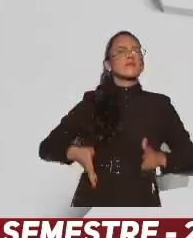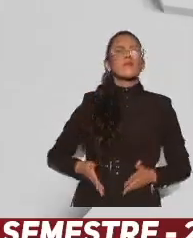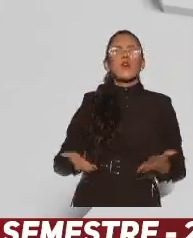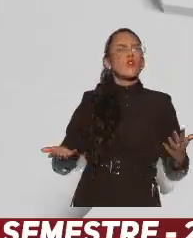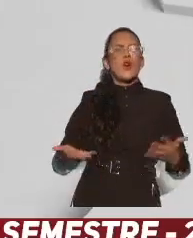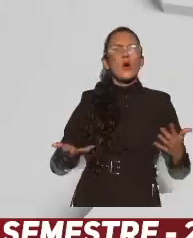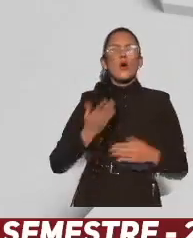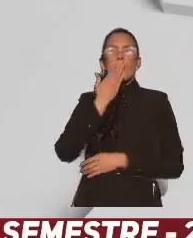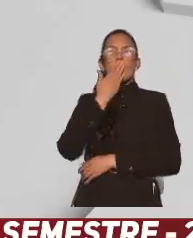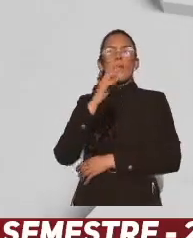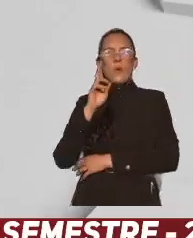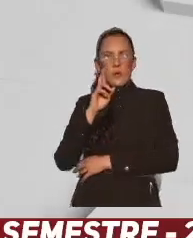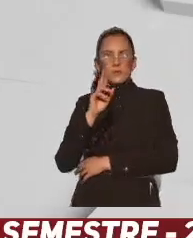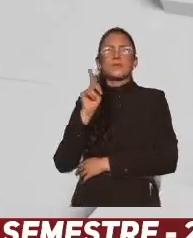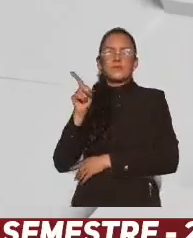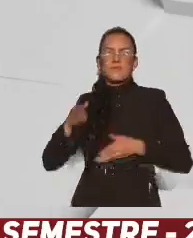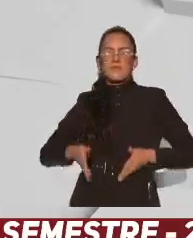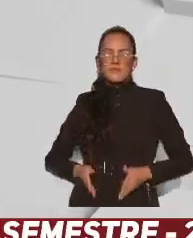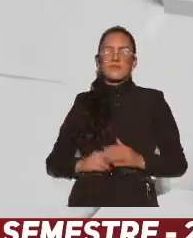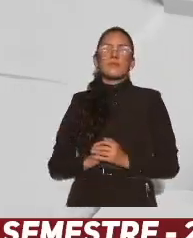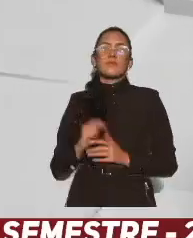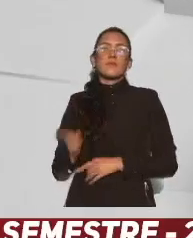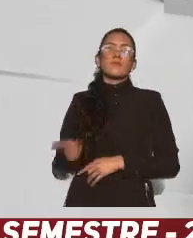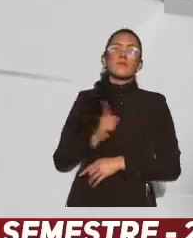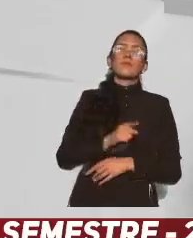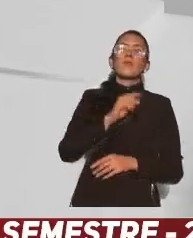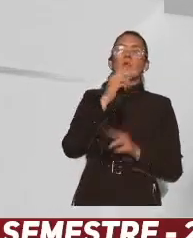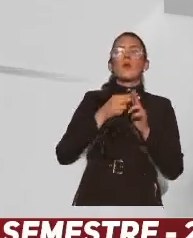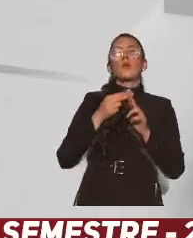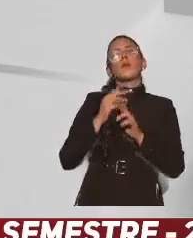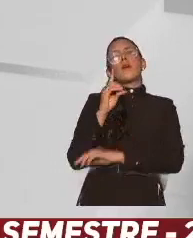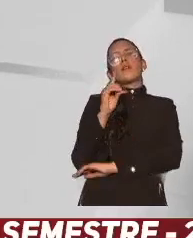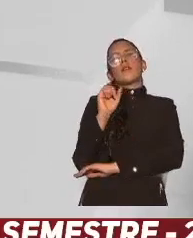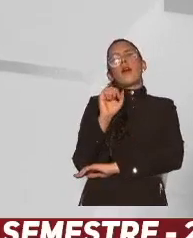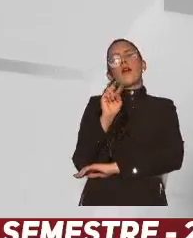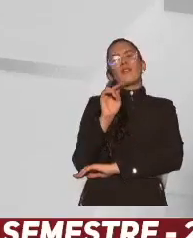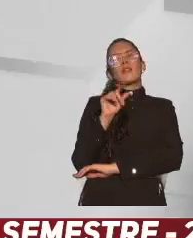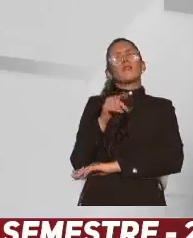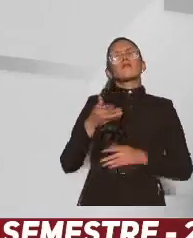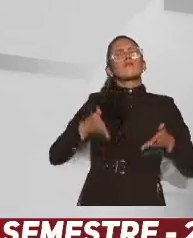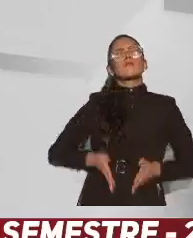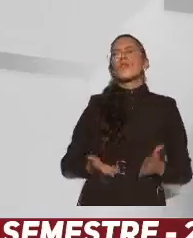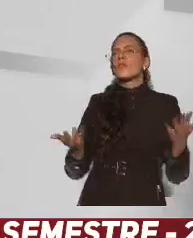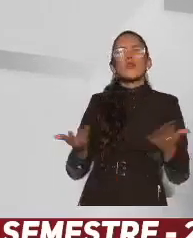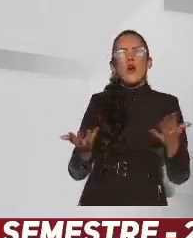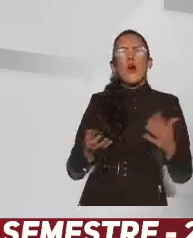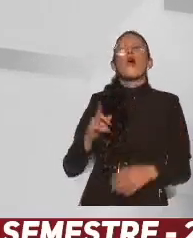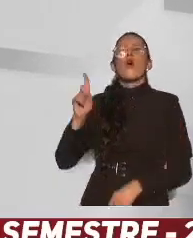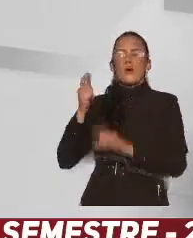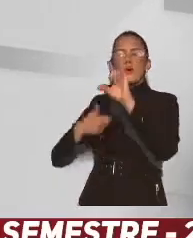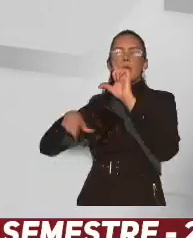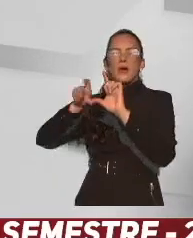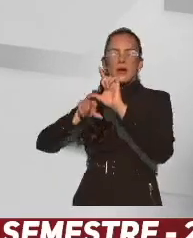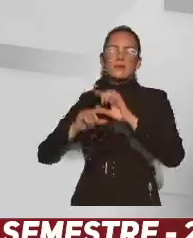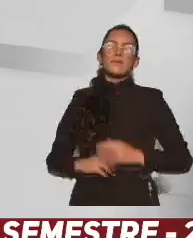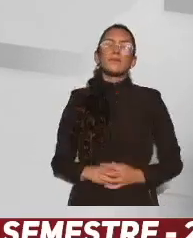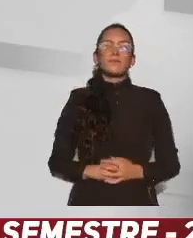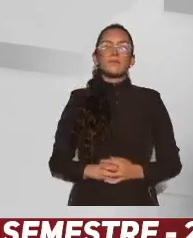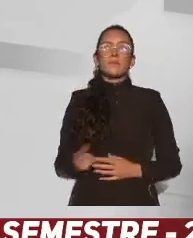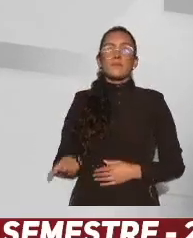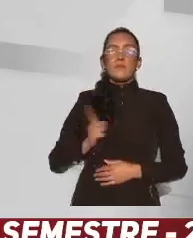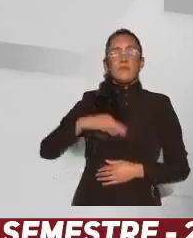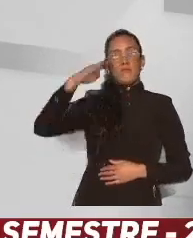La Guajira. Soldado Pushaina José David, oriundo de Manaure, en el departamento de La Guajira.